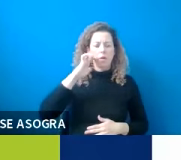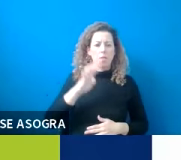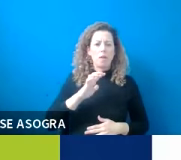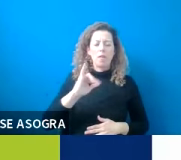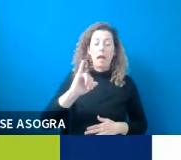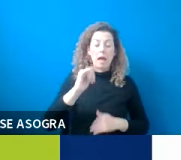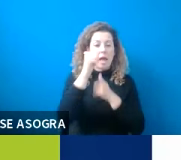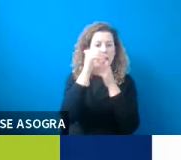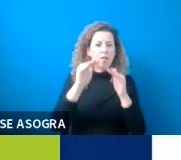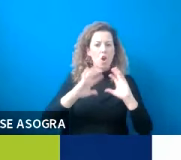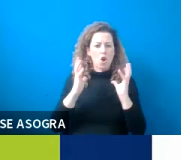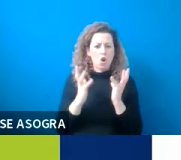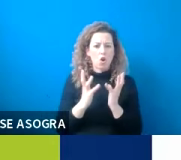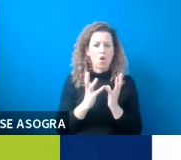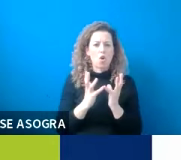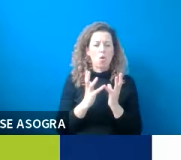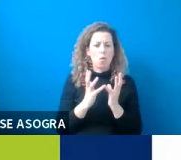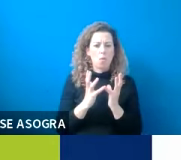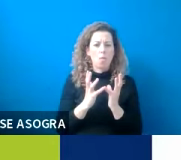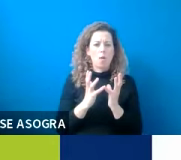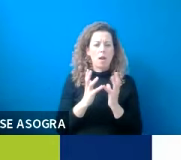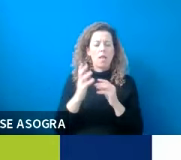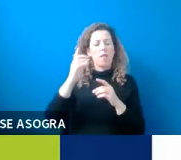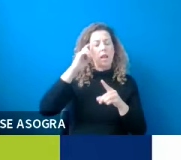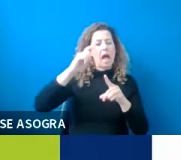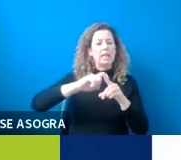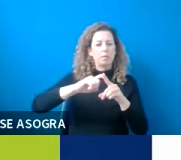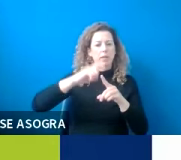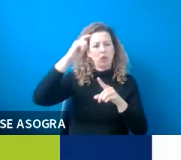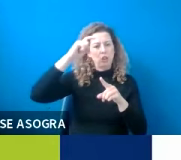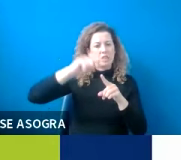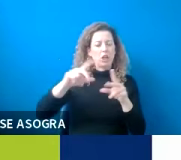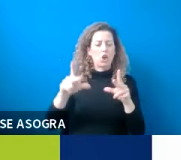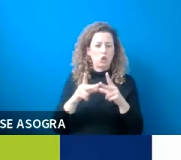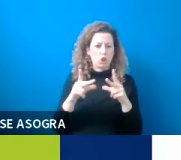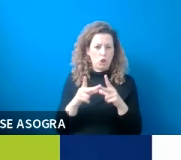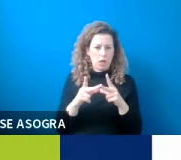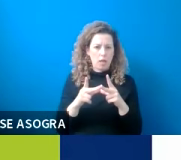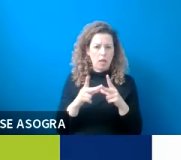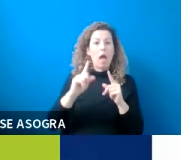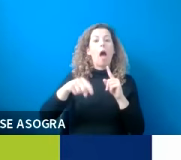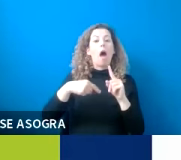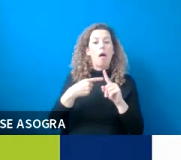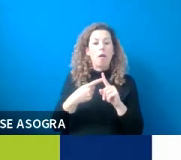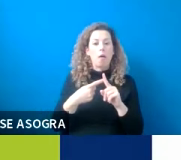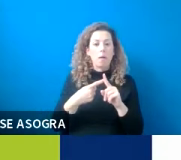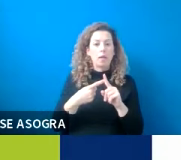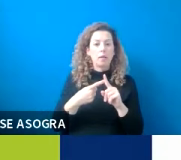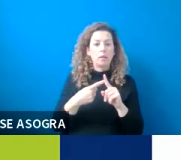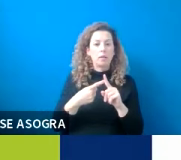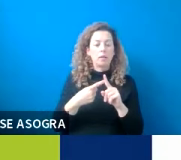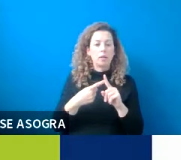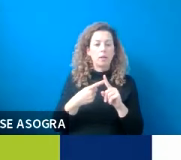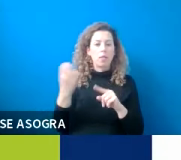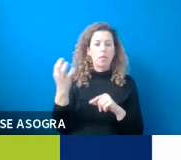global y desde aspectos biopsicosociales. A esto le tenemos que añadir cómo es el propio funcionamiento